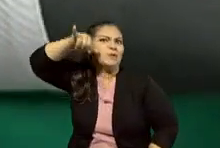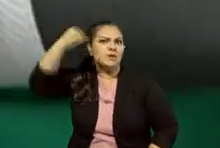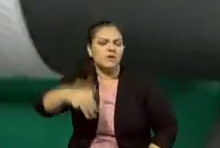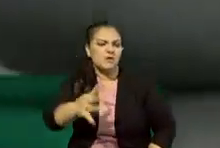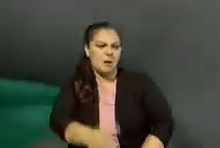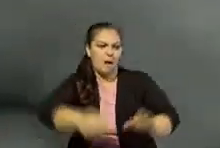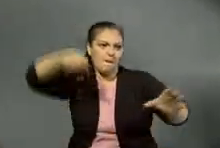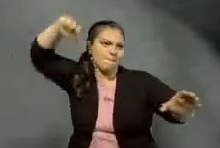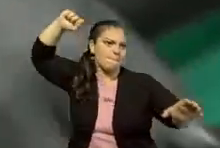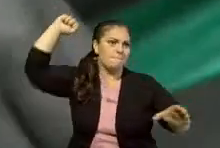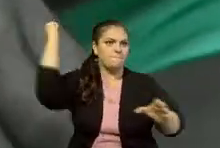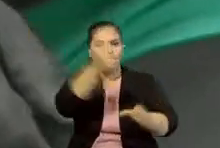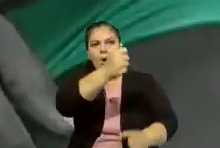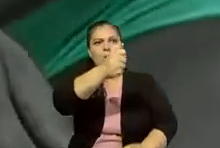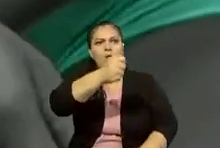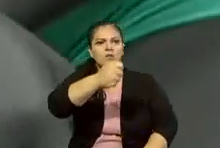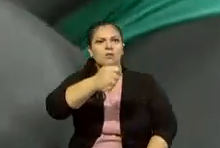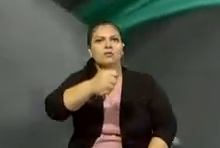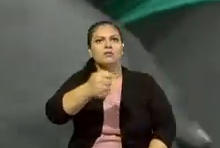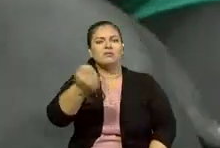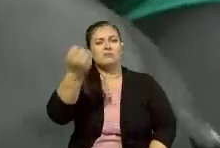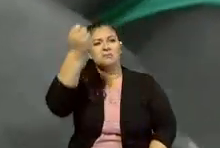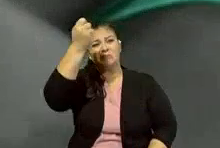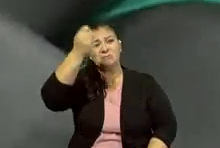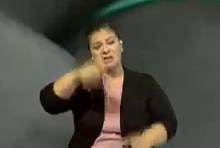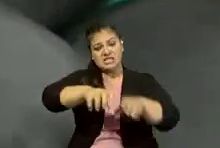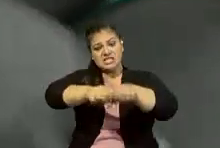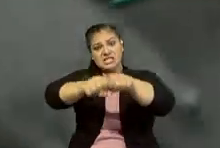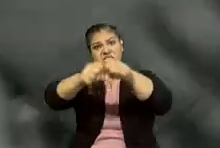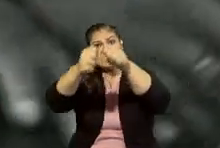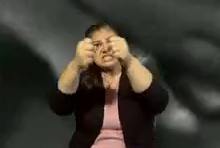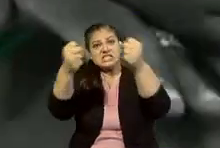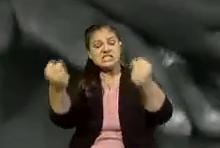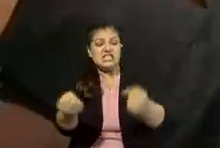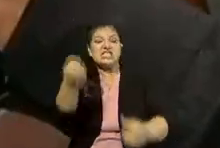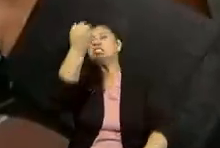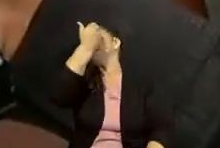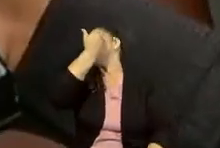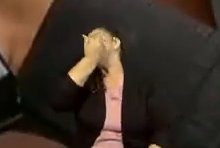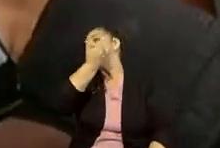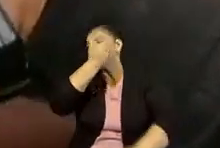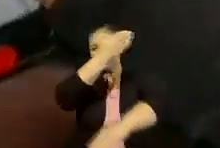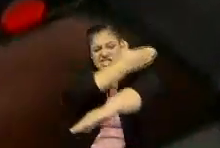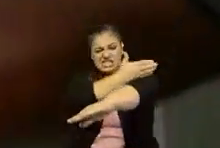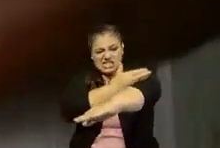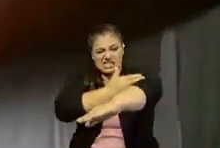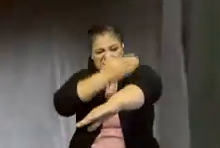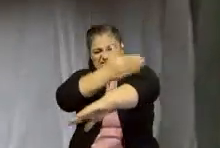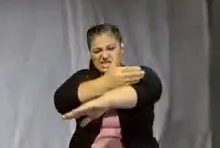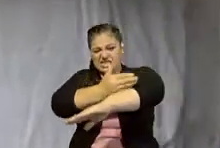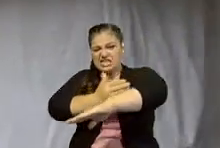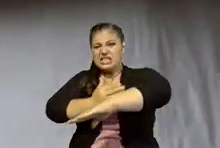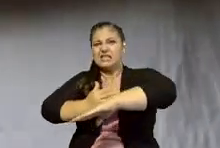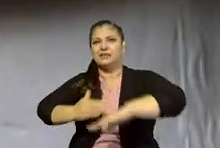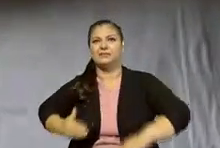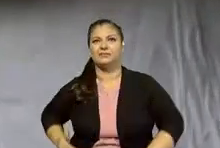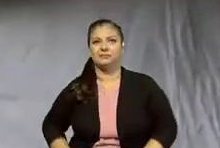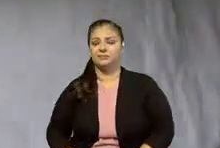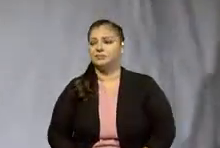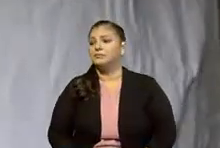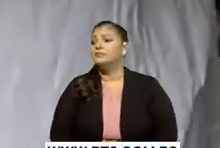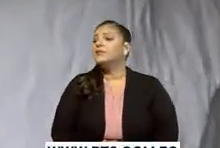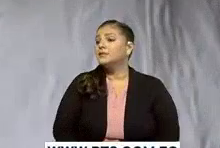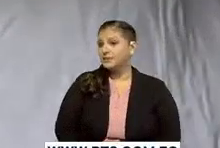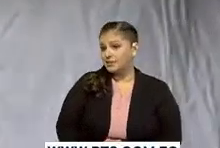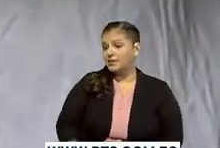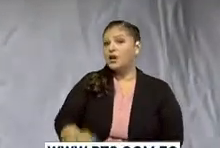que le quedó en la mano, procuró atacarla en varias partes de su cuerpo. Y ahí accedió con la otra botella que le quedaba,